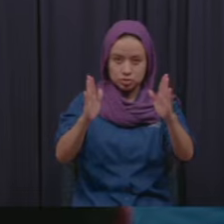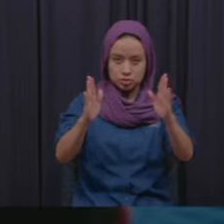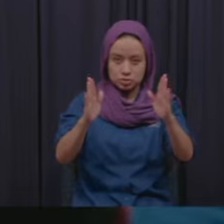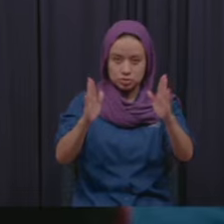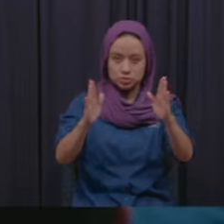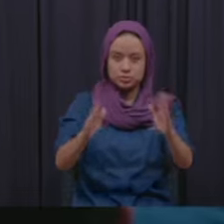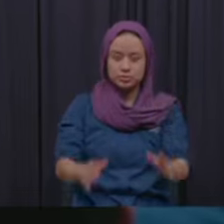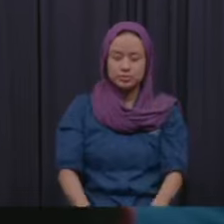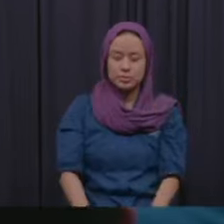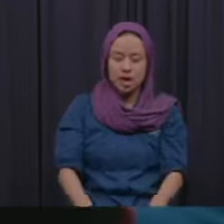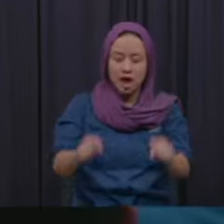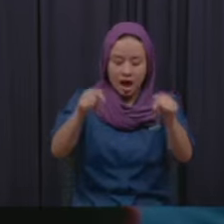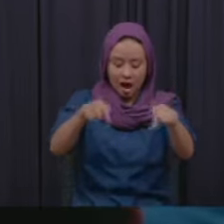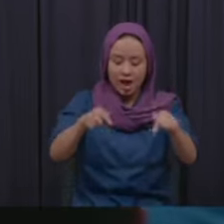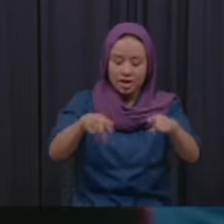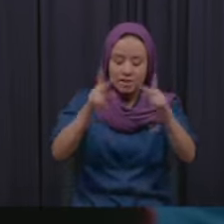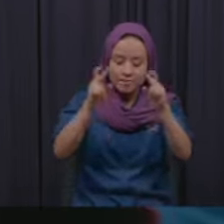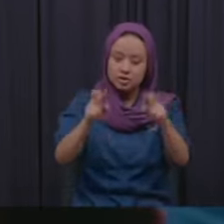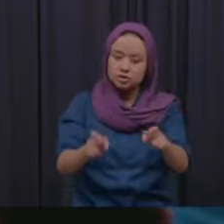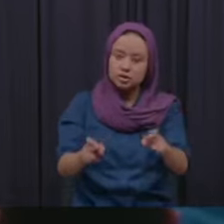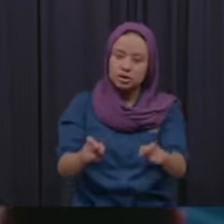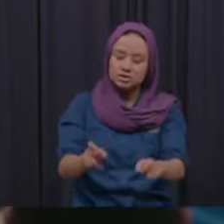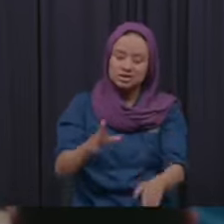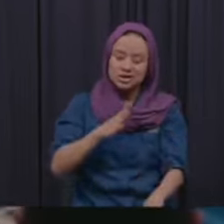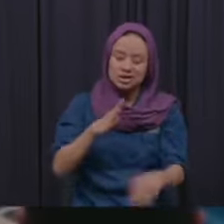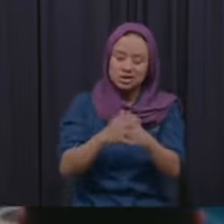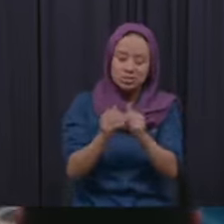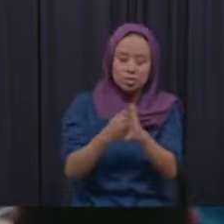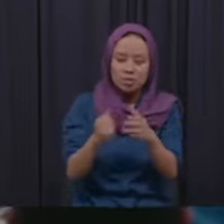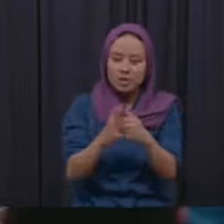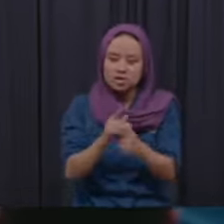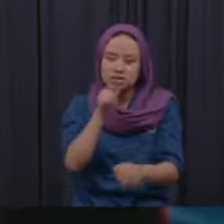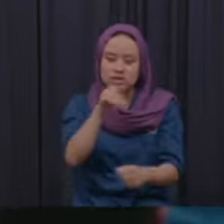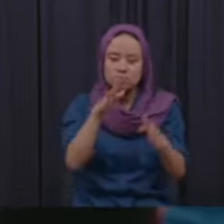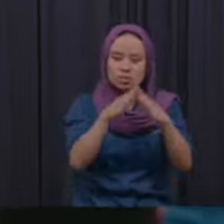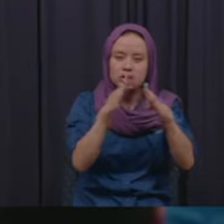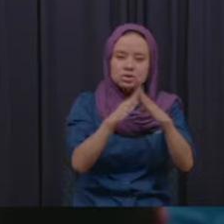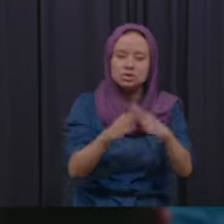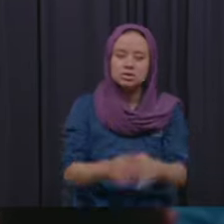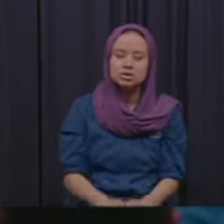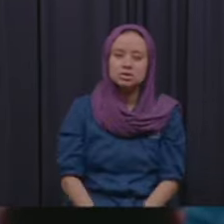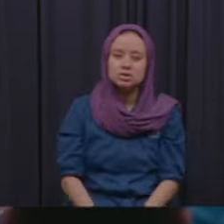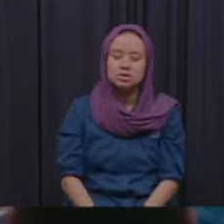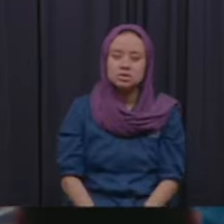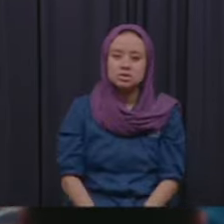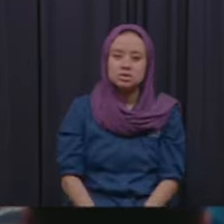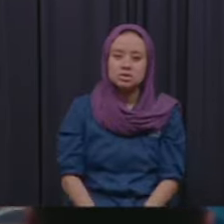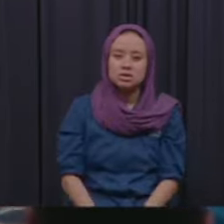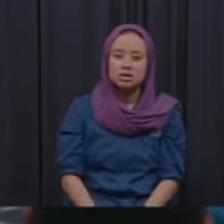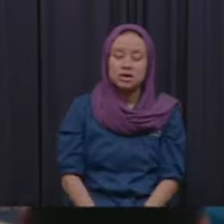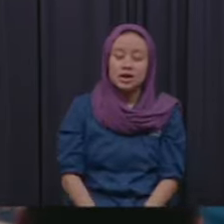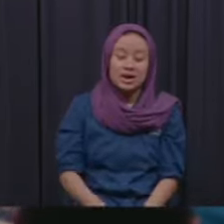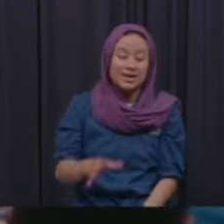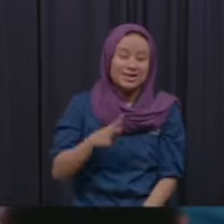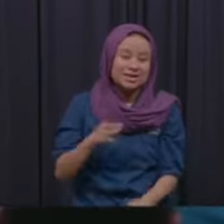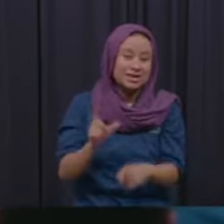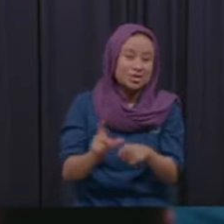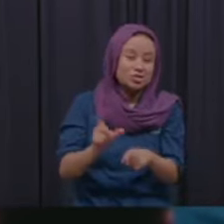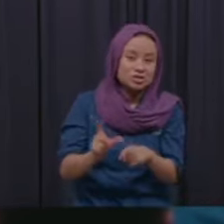Hay gente aquí que no ha podido estar tranquila en su casa. Que inclusive hay objetos que se